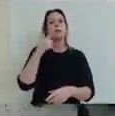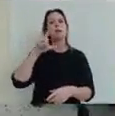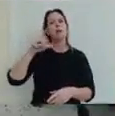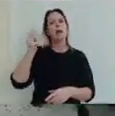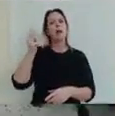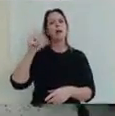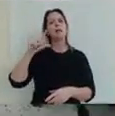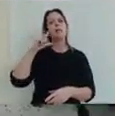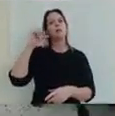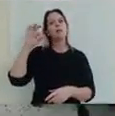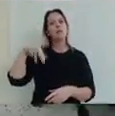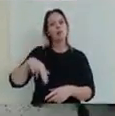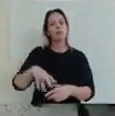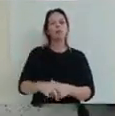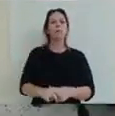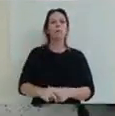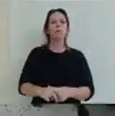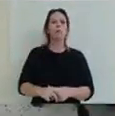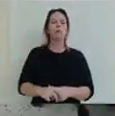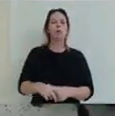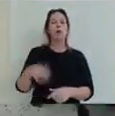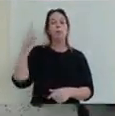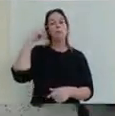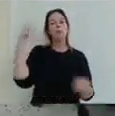Miño, aprobado por unanimidad.